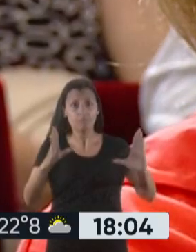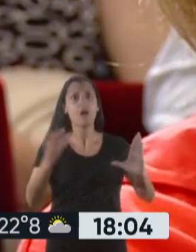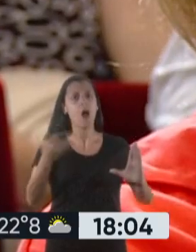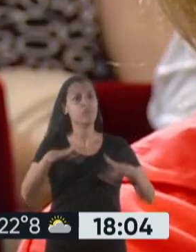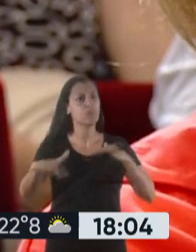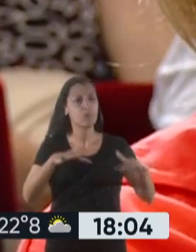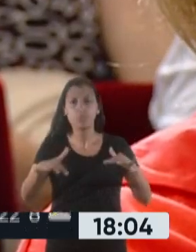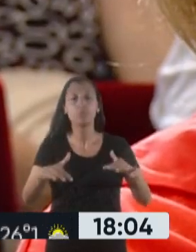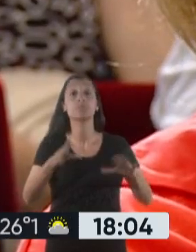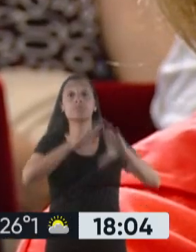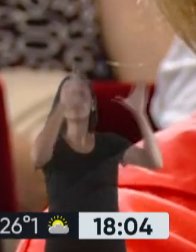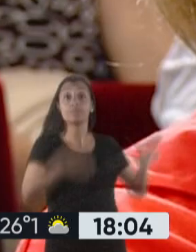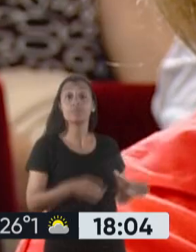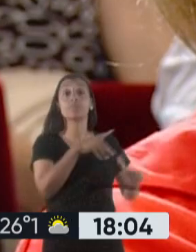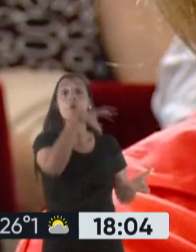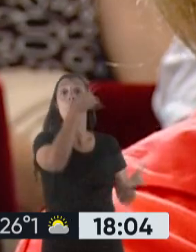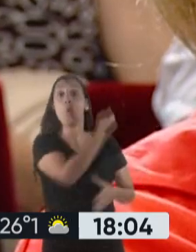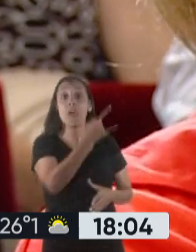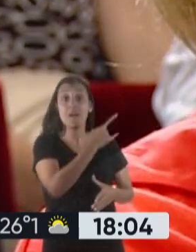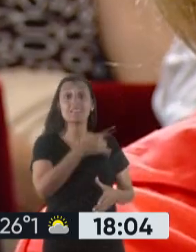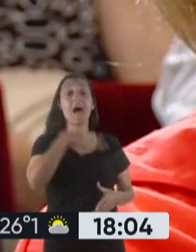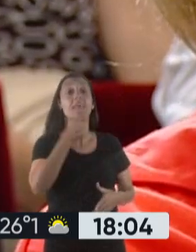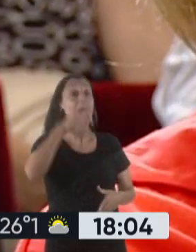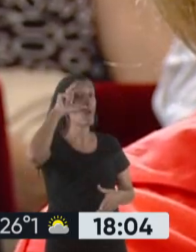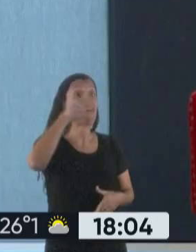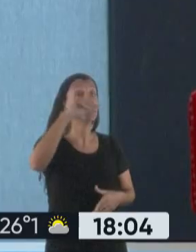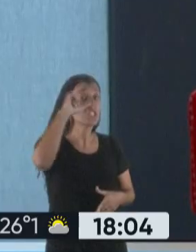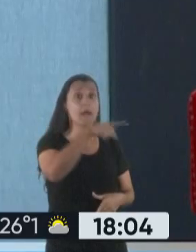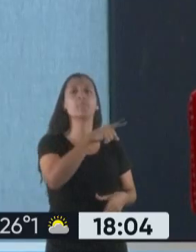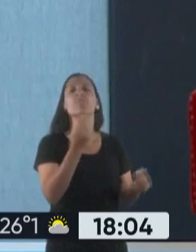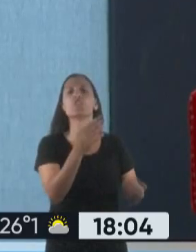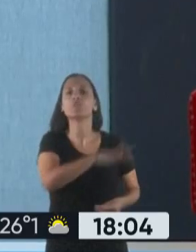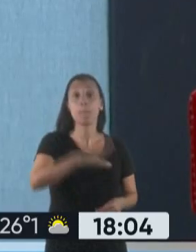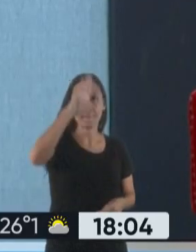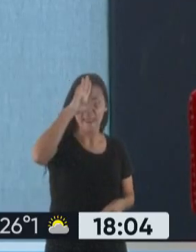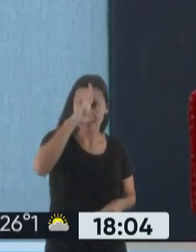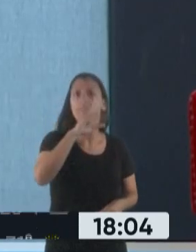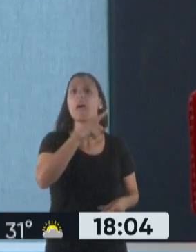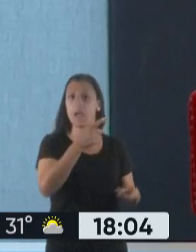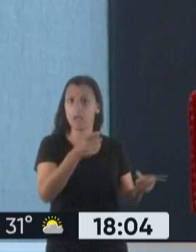una sede de la Universidad Arturo Jauretche, allí en Berazategui.